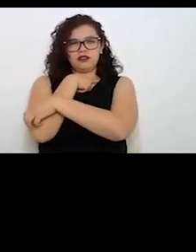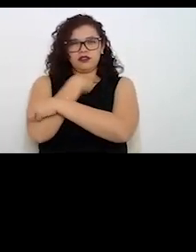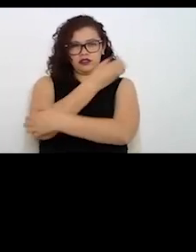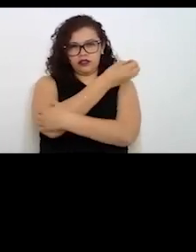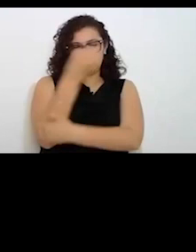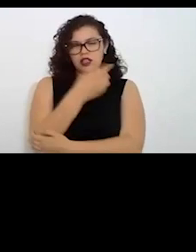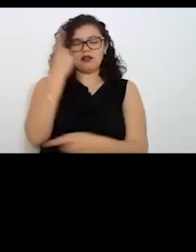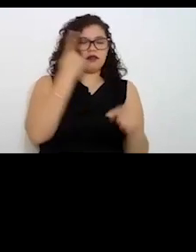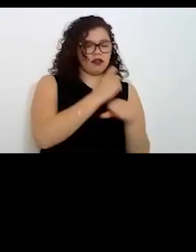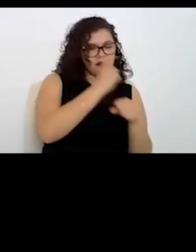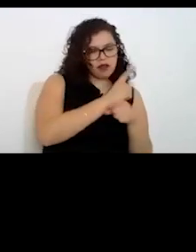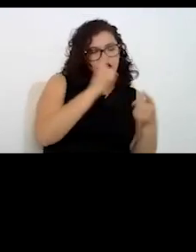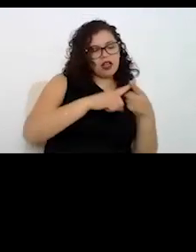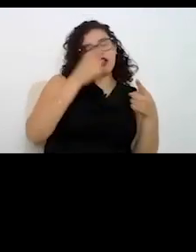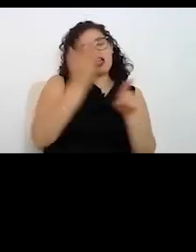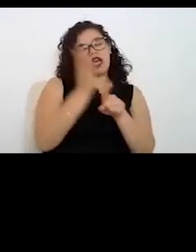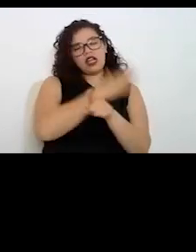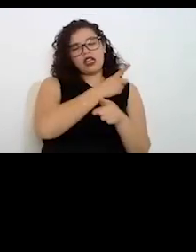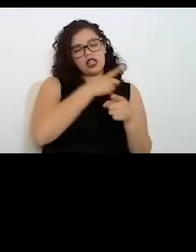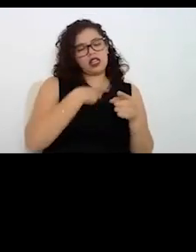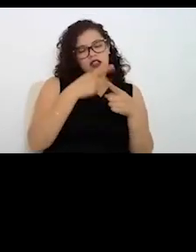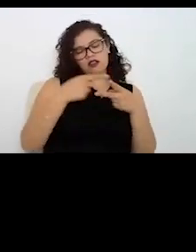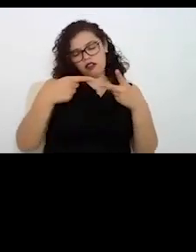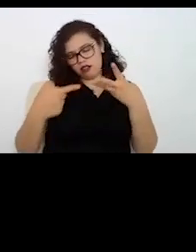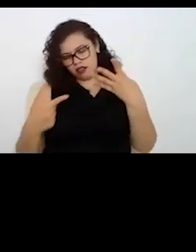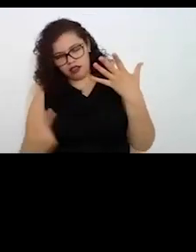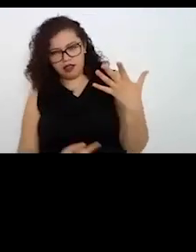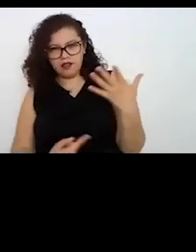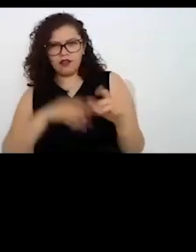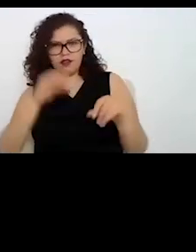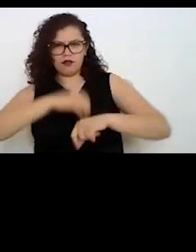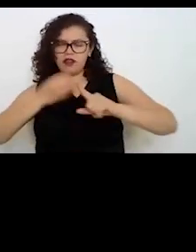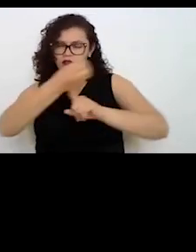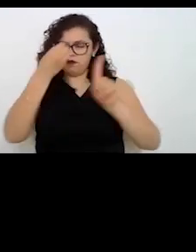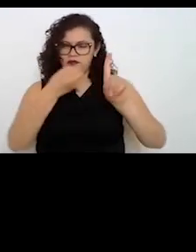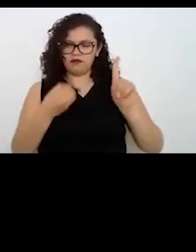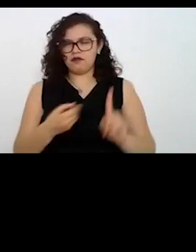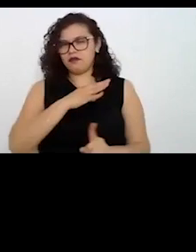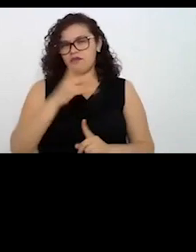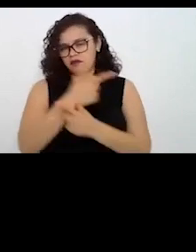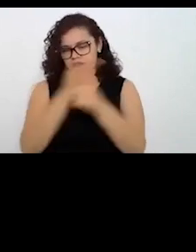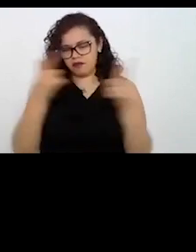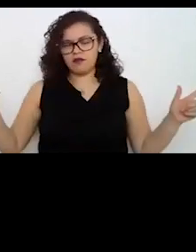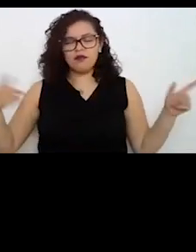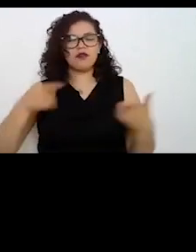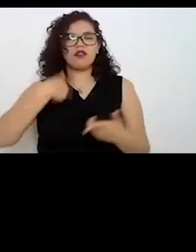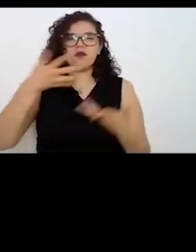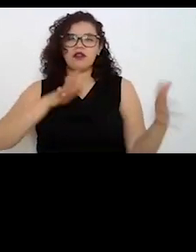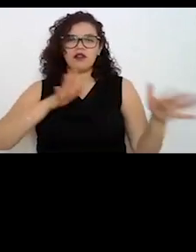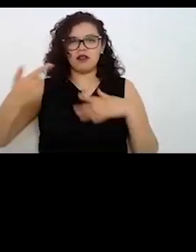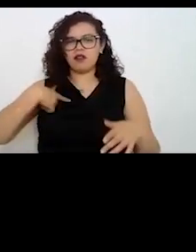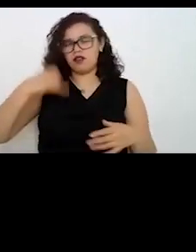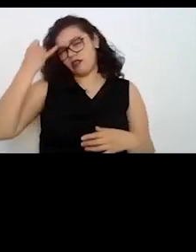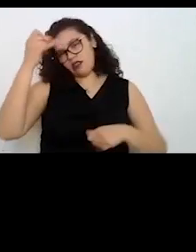pedir primero con tantos días de anticipación, se tienen que autorizar, o sea, lo pueden establecer como ustedes quieran, pero es más o menos lo que podría llegar a